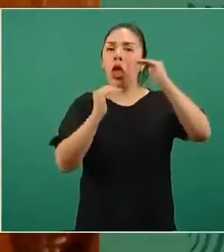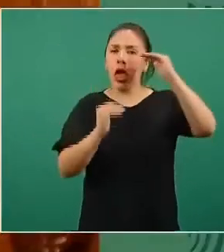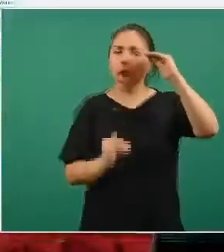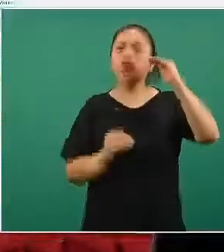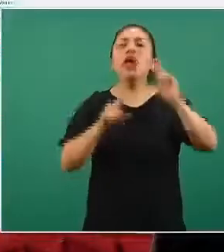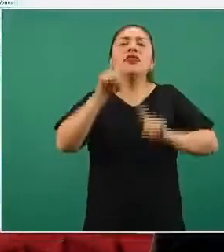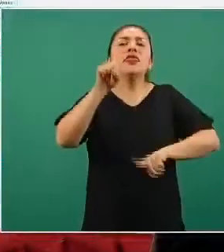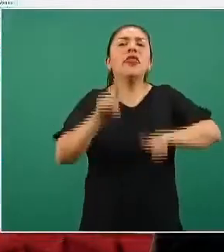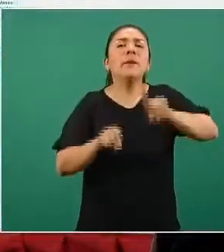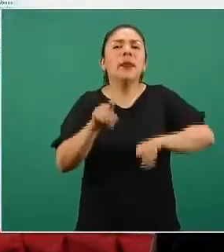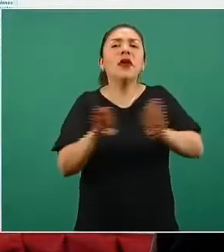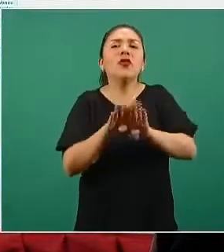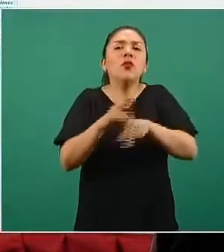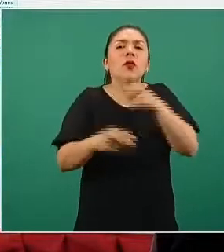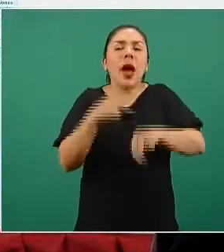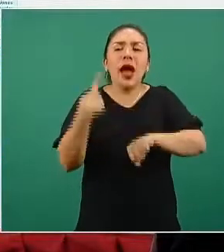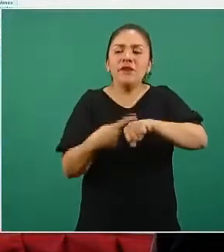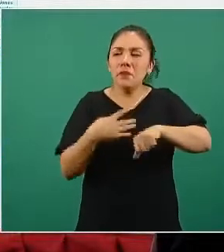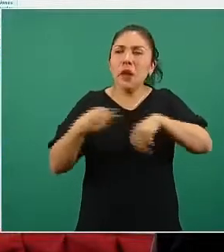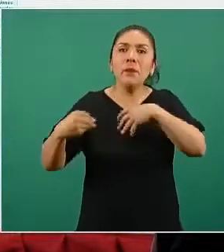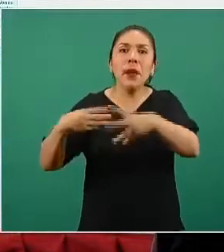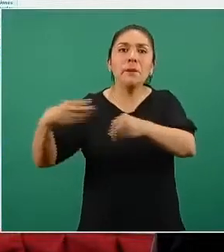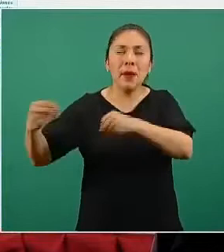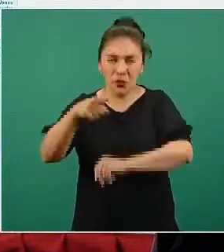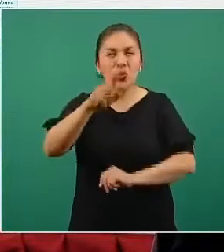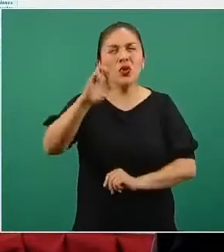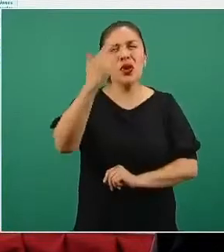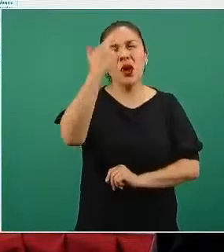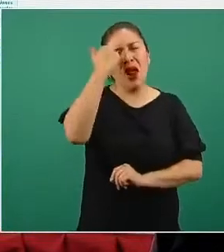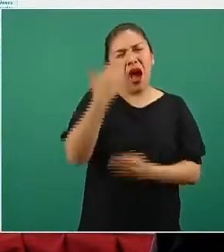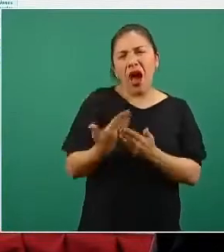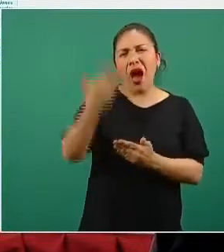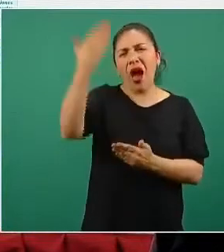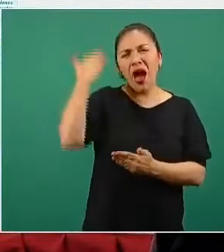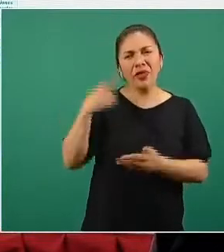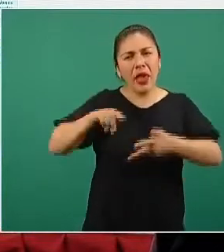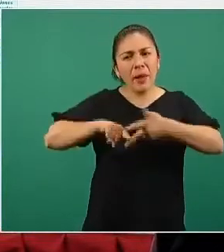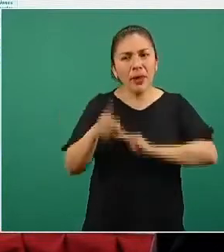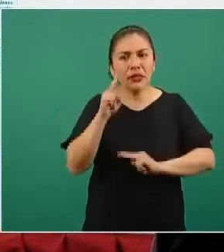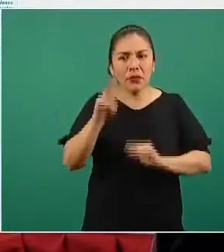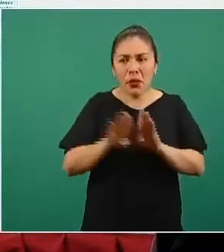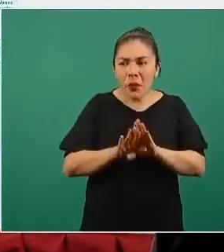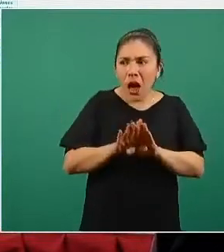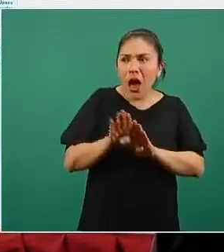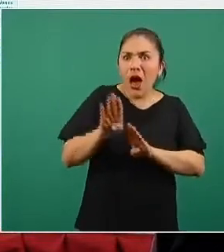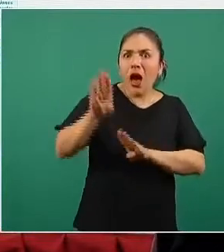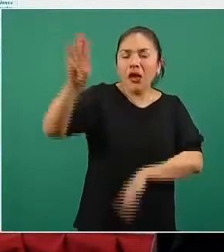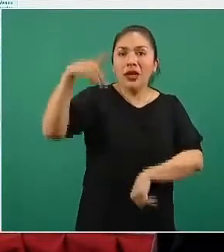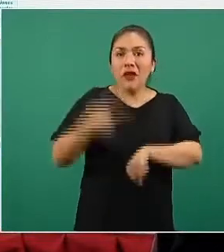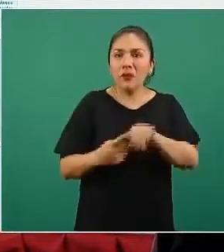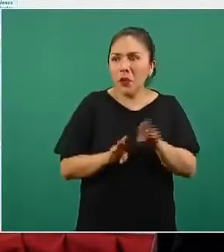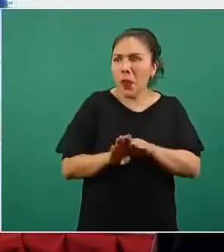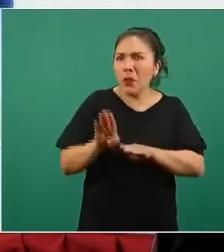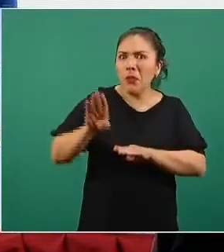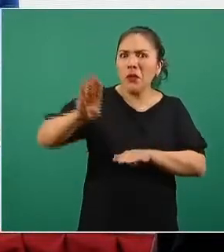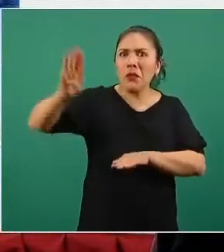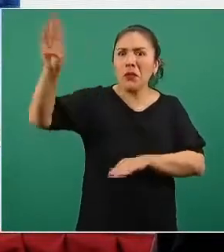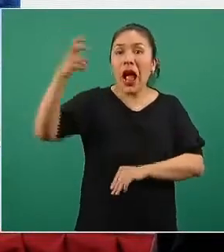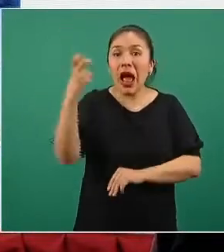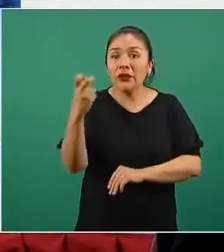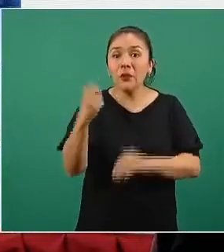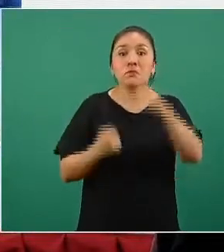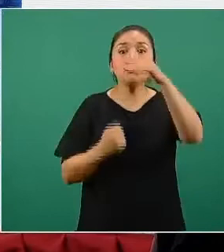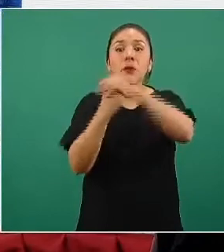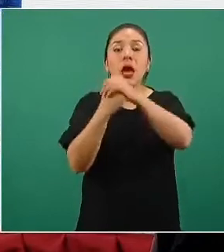la curva epidémica. Recordemos cómo cuando empezó a crecer la curva epidémica, este número llegó hasta